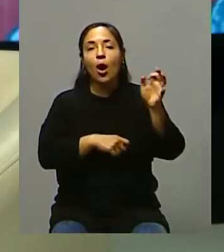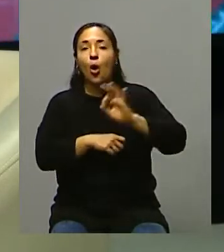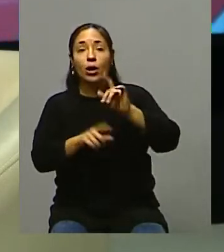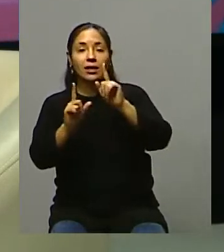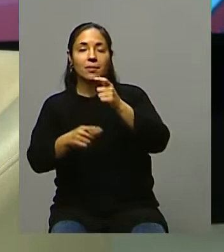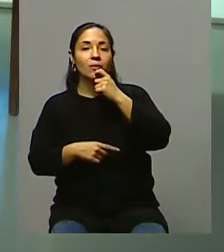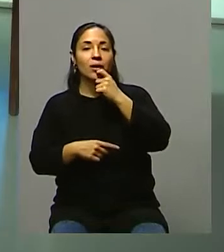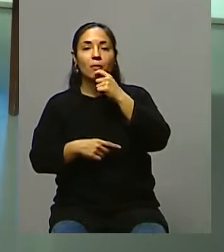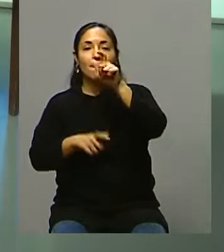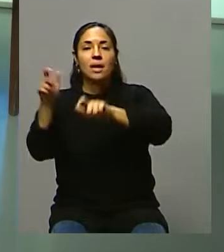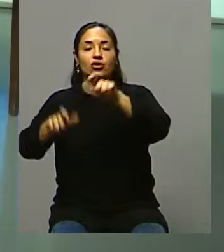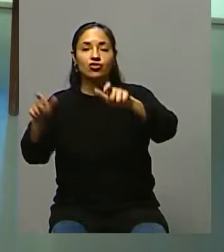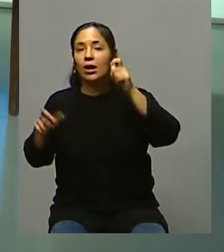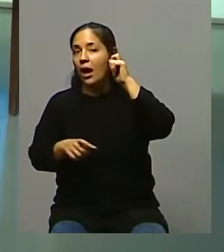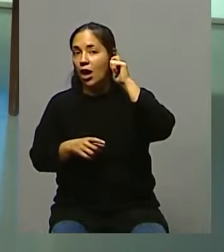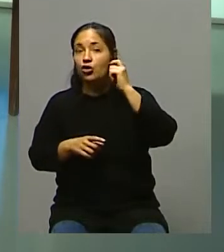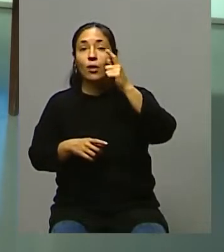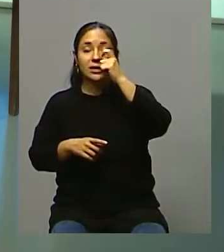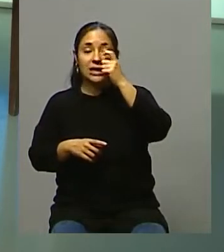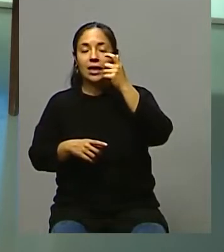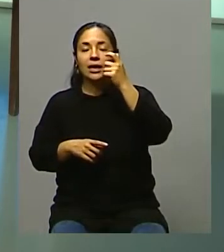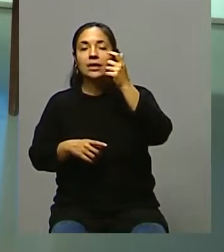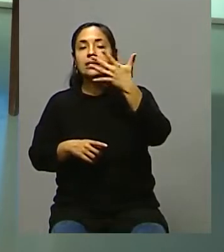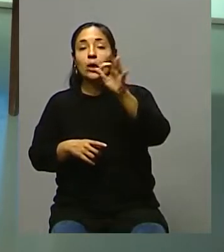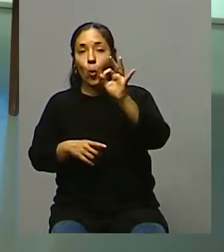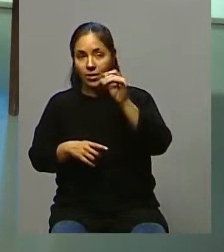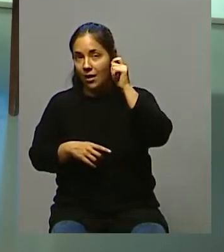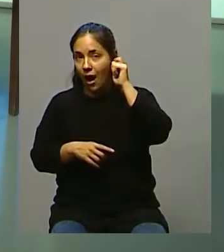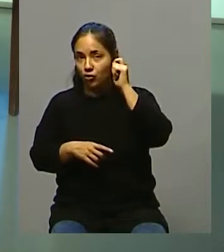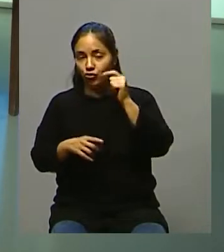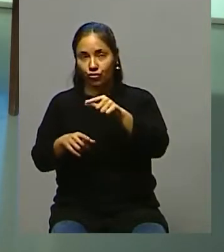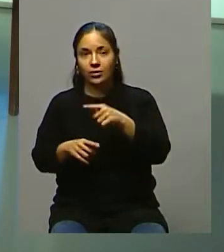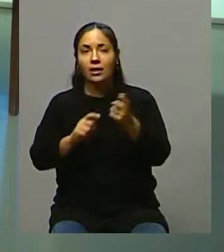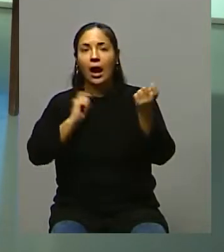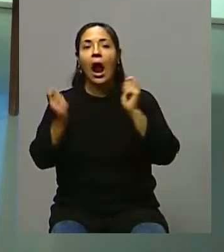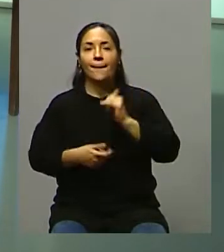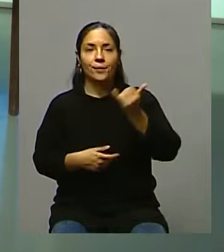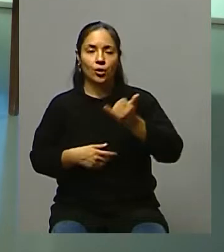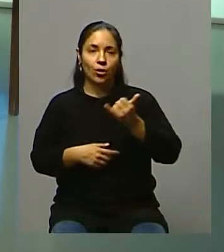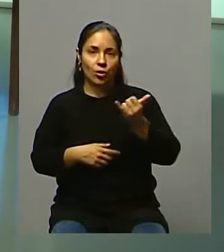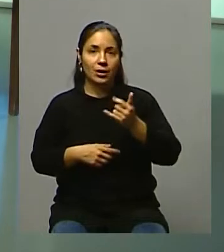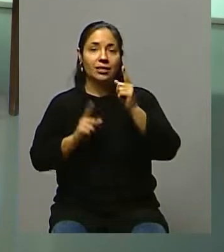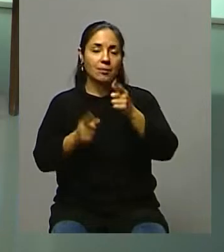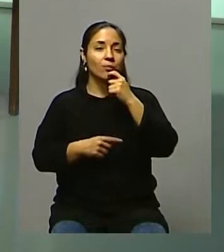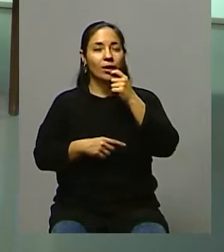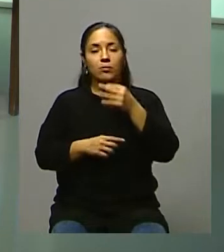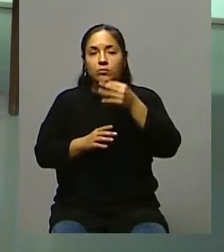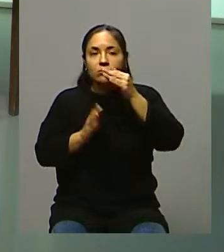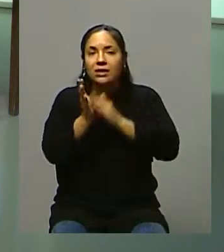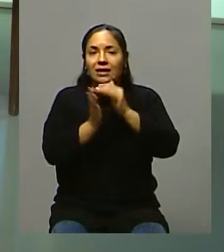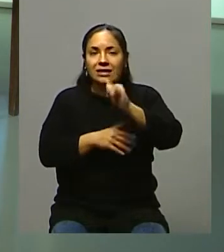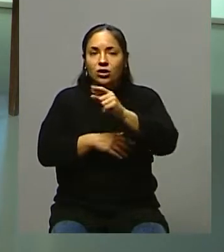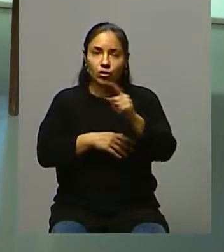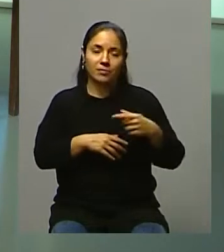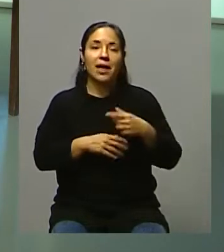de 50 años, ¿sí? Ah, bien. O Vale sea, la pena repasar sí, eso que es importante. hay un cambio de a quién testear, eso fue bajado por el Ministerio